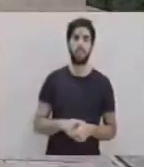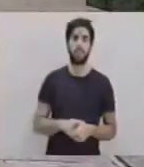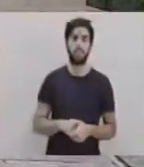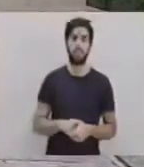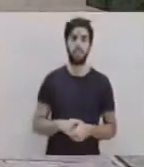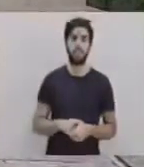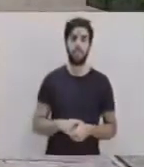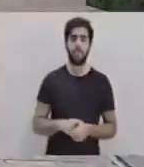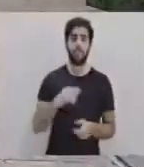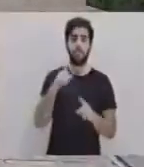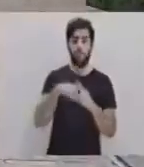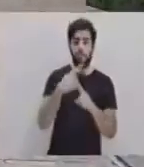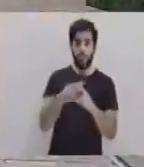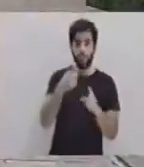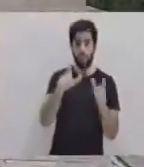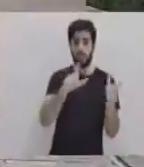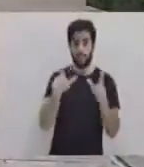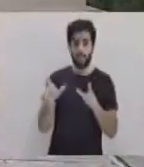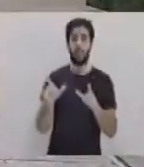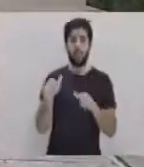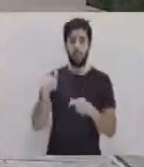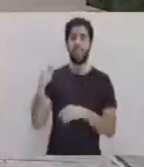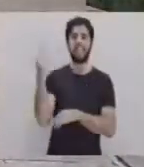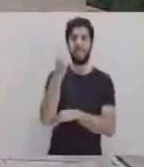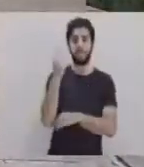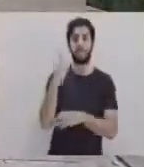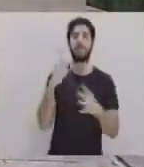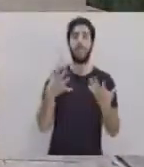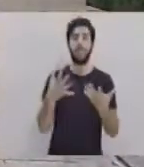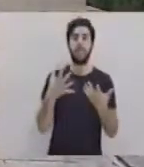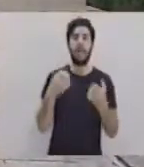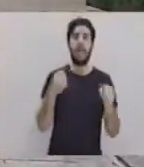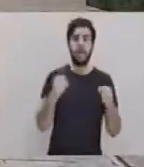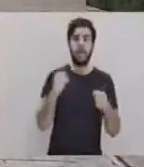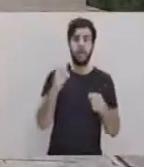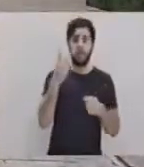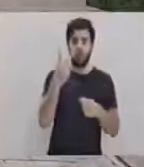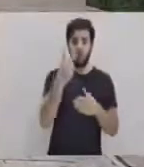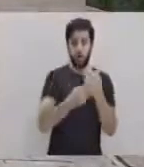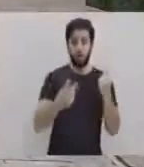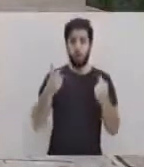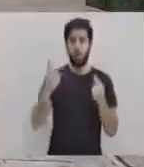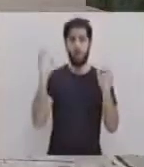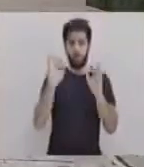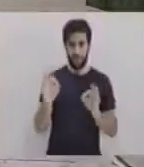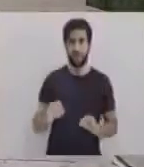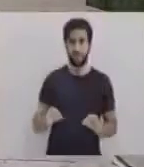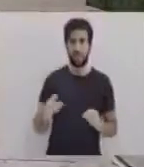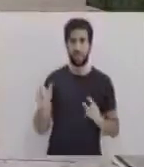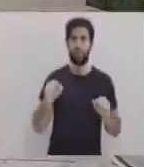10, voy a hacer el cambio hacia el otro lado porque es importante trabajar ambos lados.